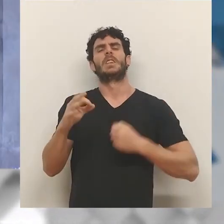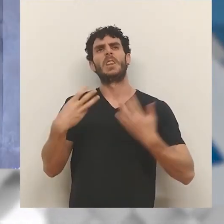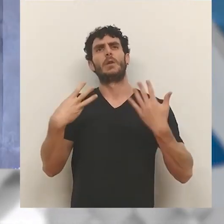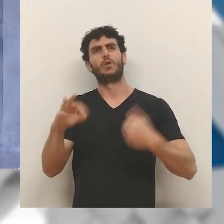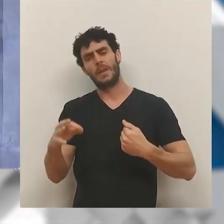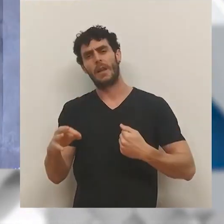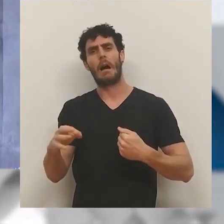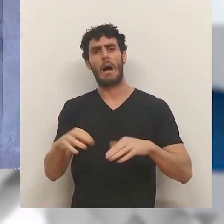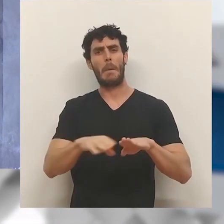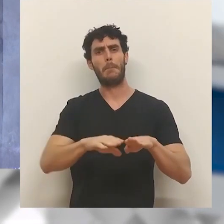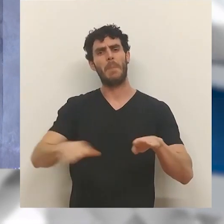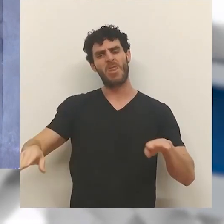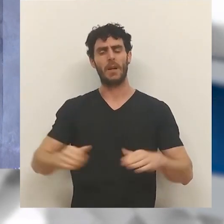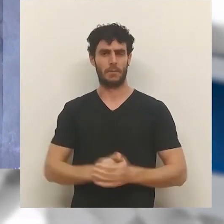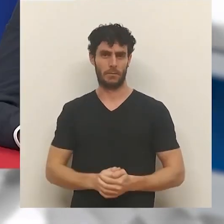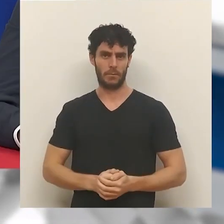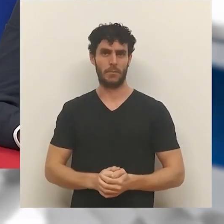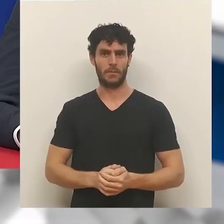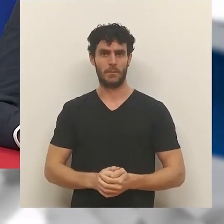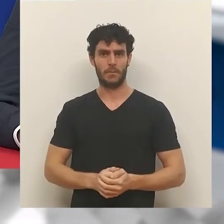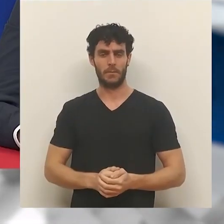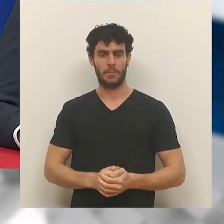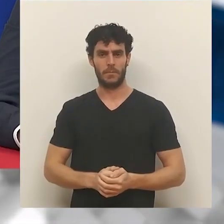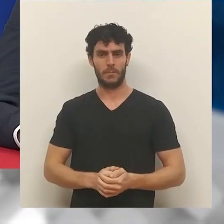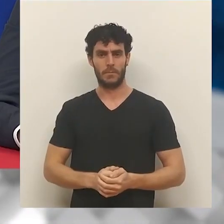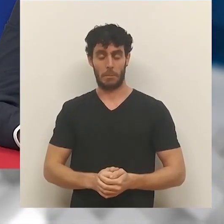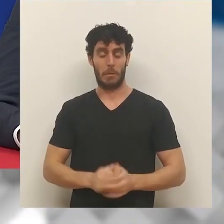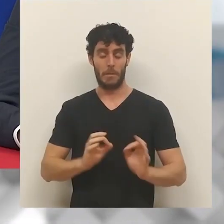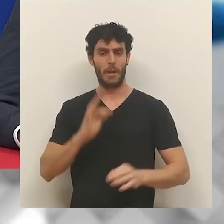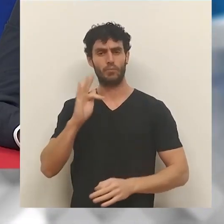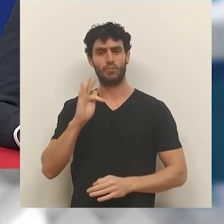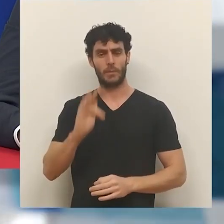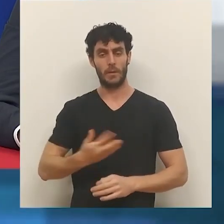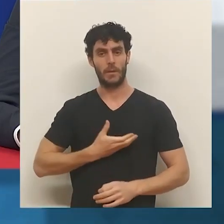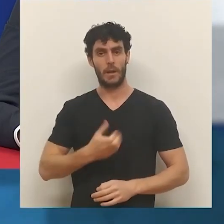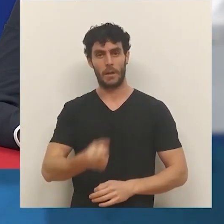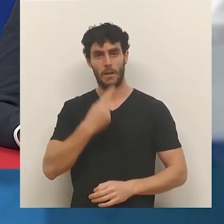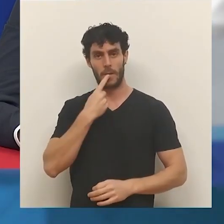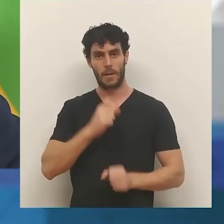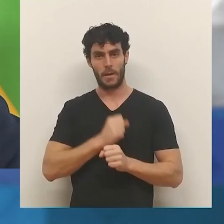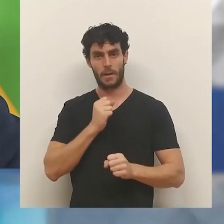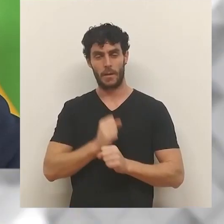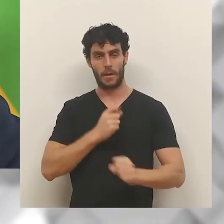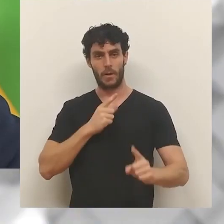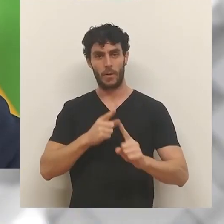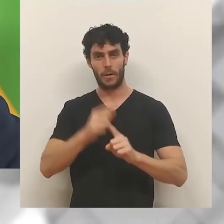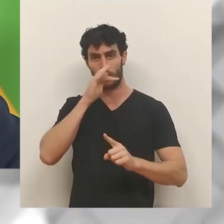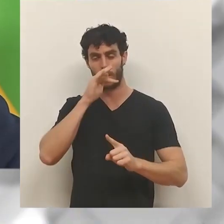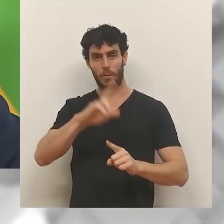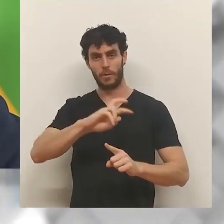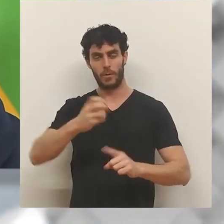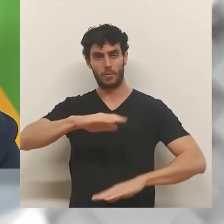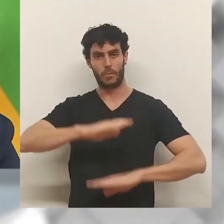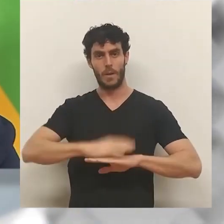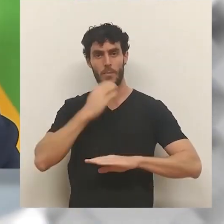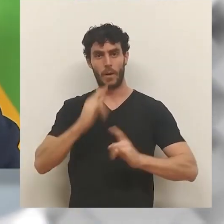entre 70 y 80 plazas de aparcamiento que no van a venir nada mal. El alcalde ha asegurado